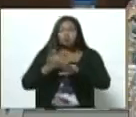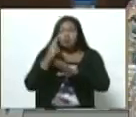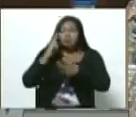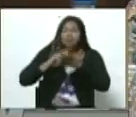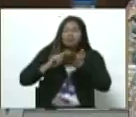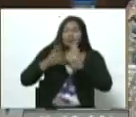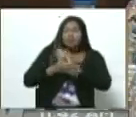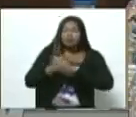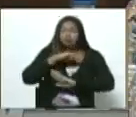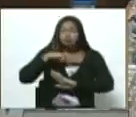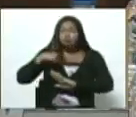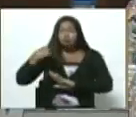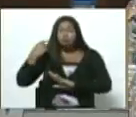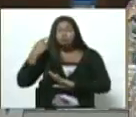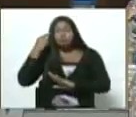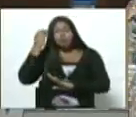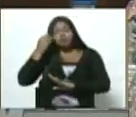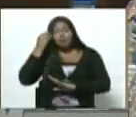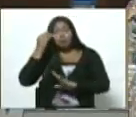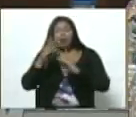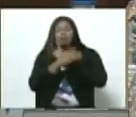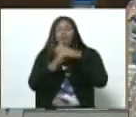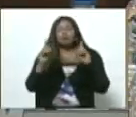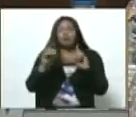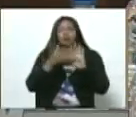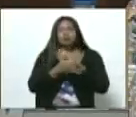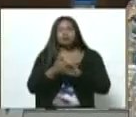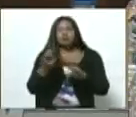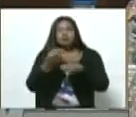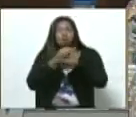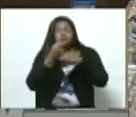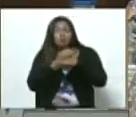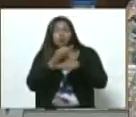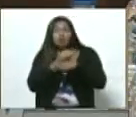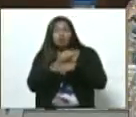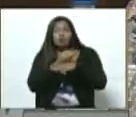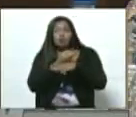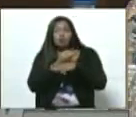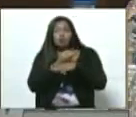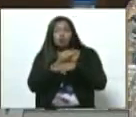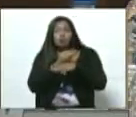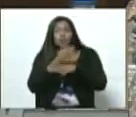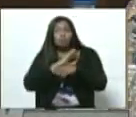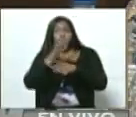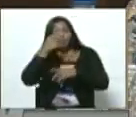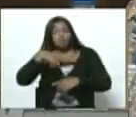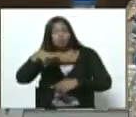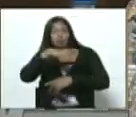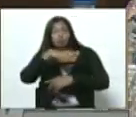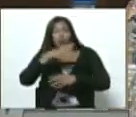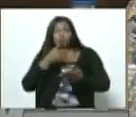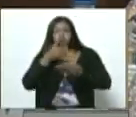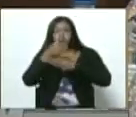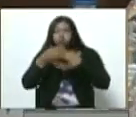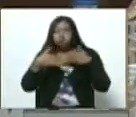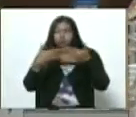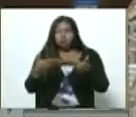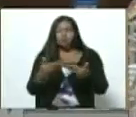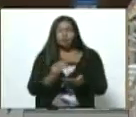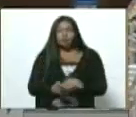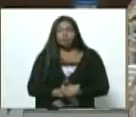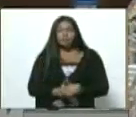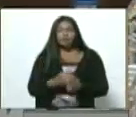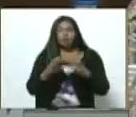realmente eso lo que es la democracia, el gobierno del pueblo, para el pueblo, pero con